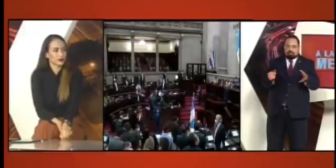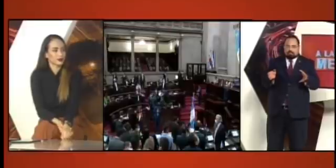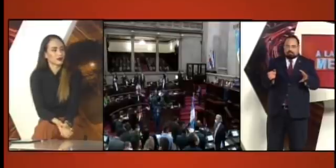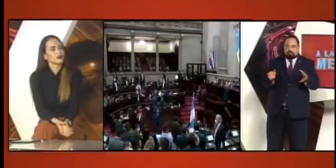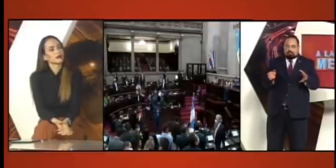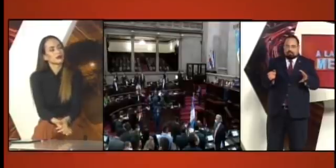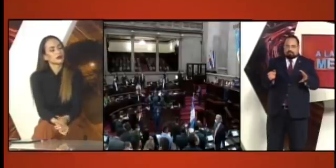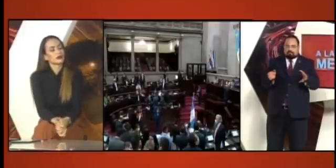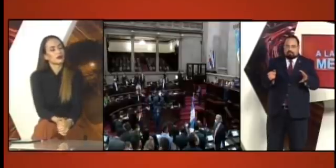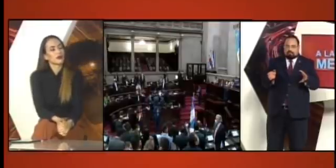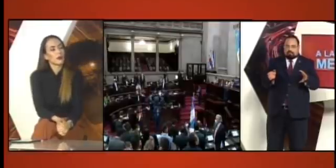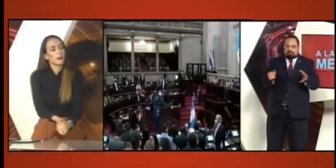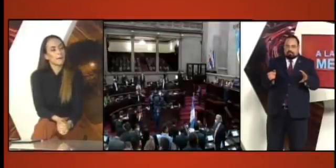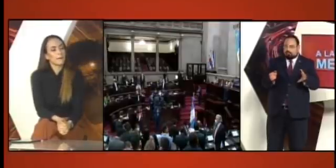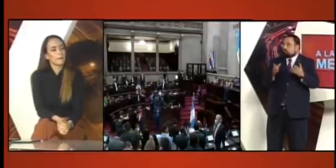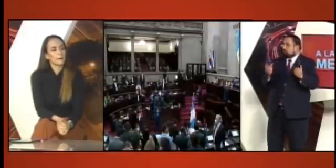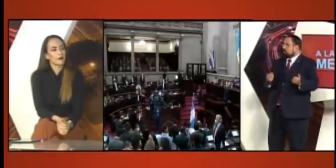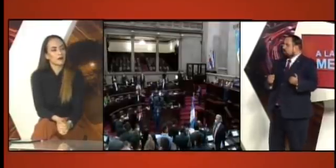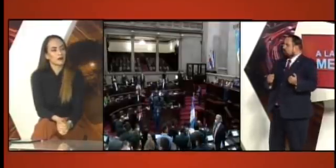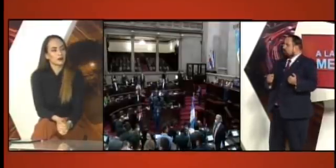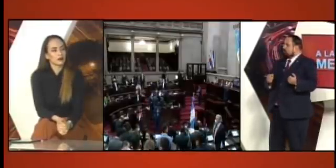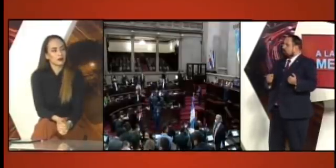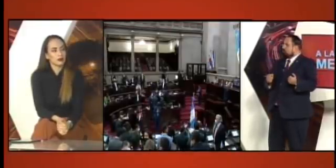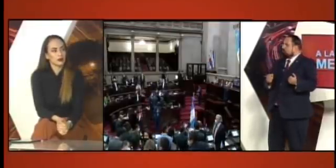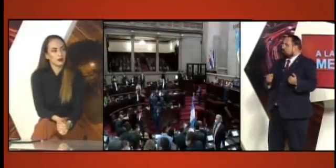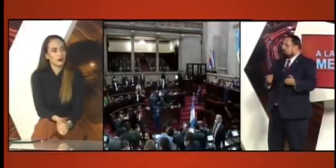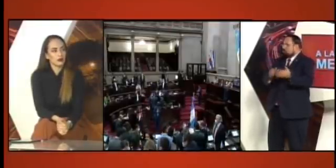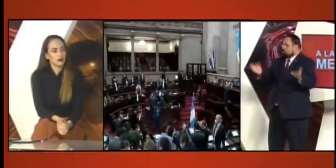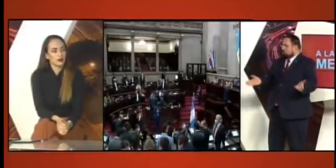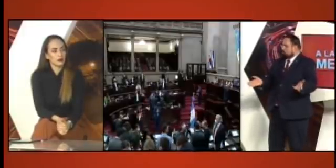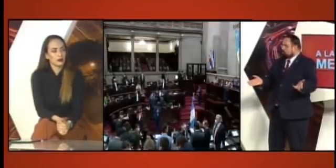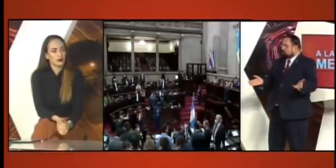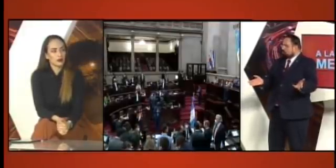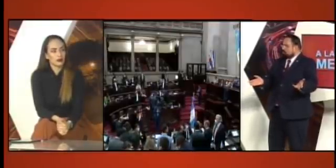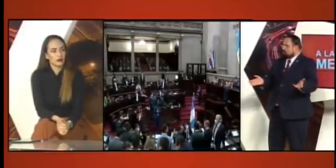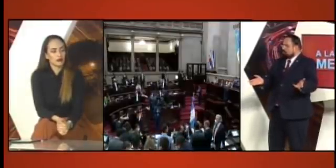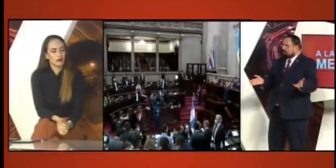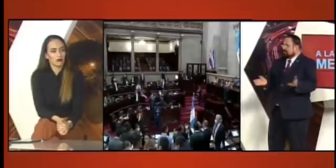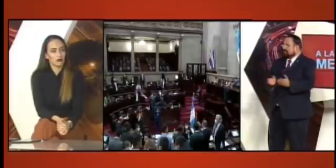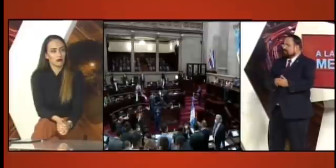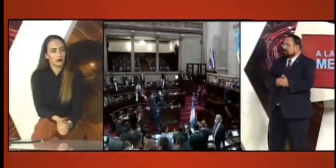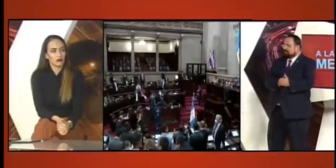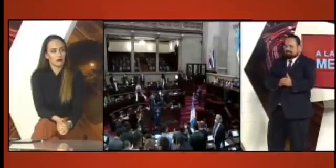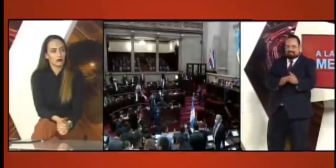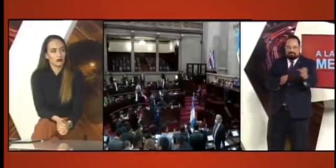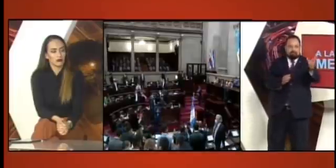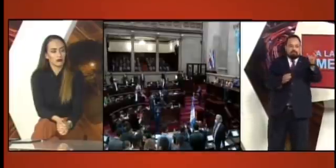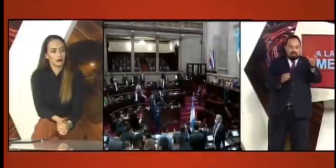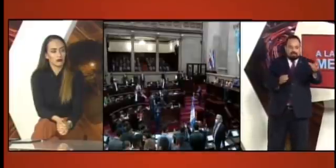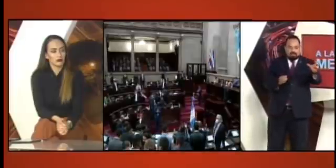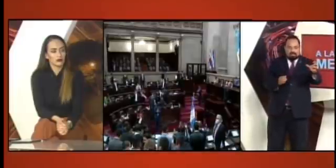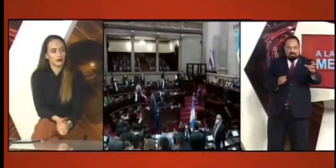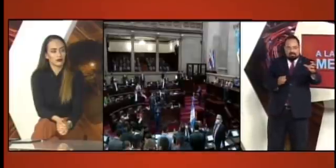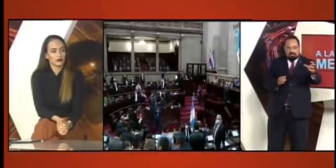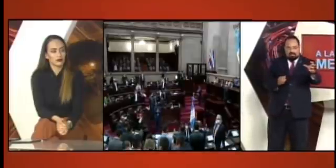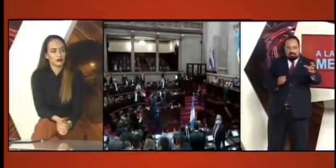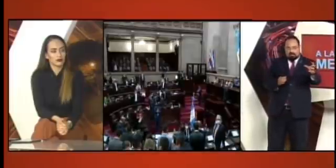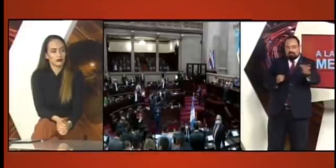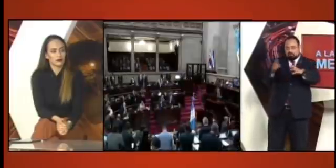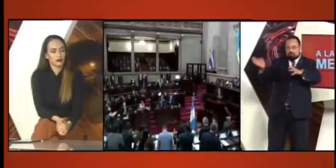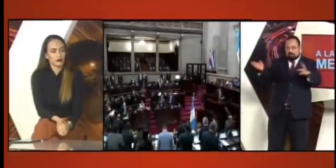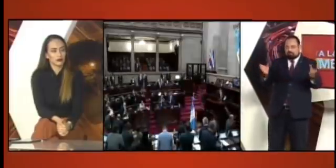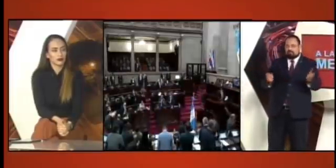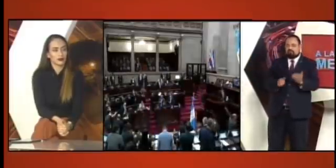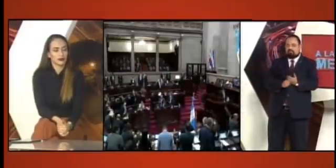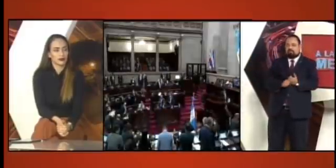tema se vuelve hasta calificarlo bochornoso no sé cómo decirlo el el